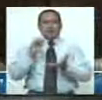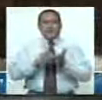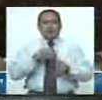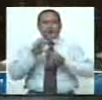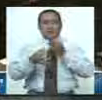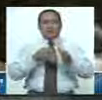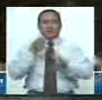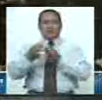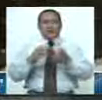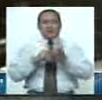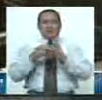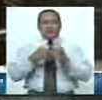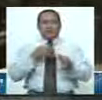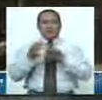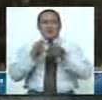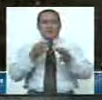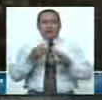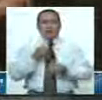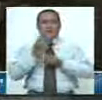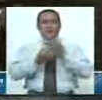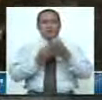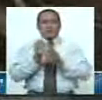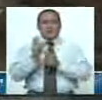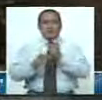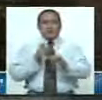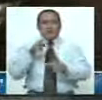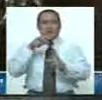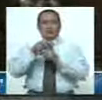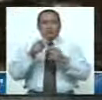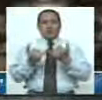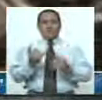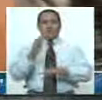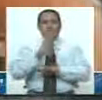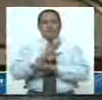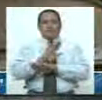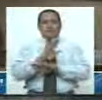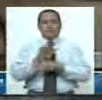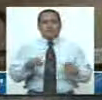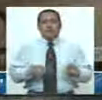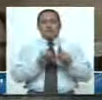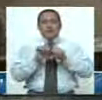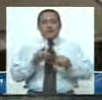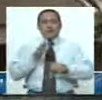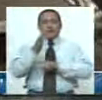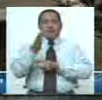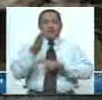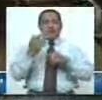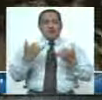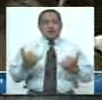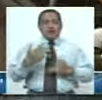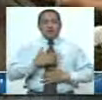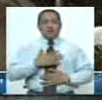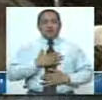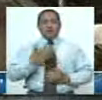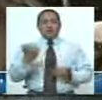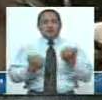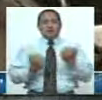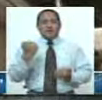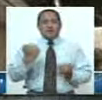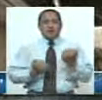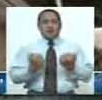que estarían rindiendo su manifestación estos sujetos intervenidos esta tarde. Hasta aquí también se ha hecho presente el dueño del